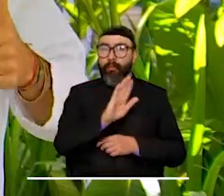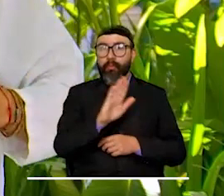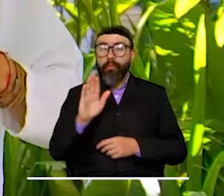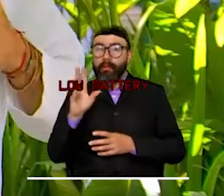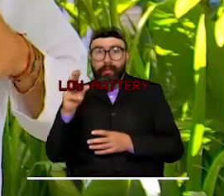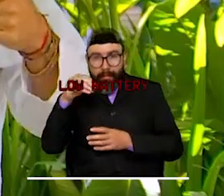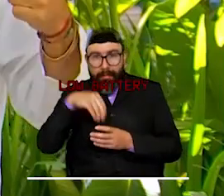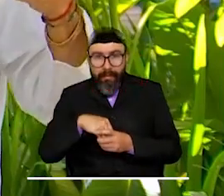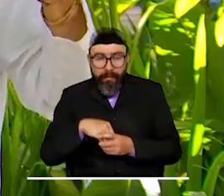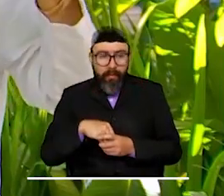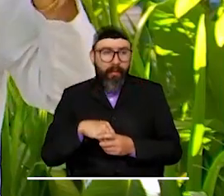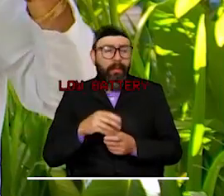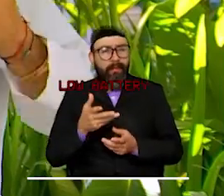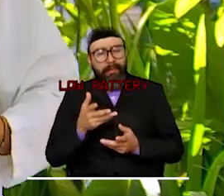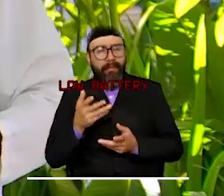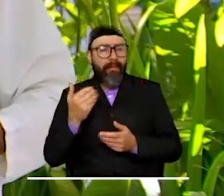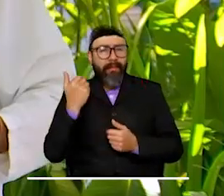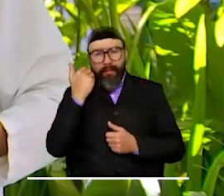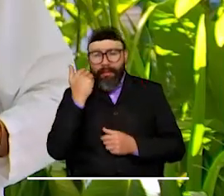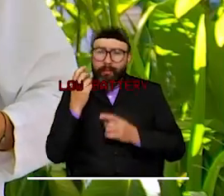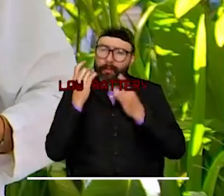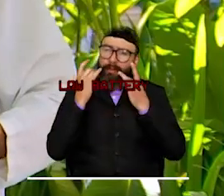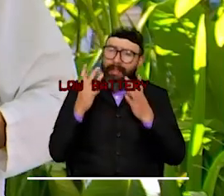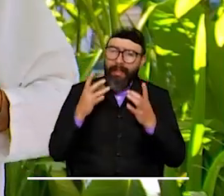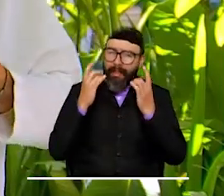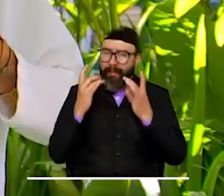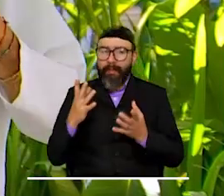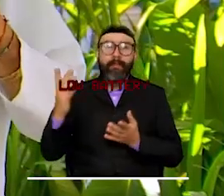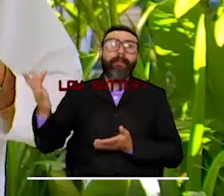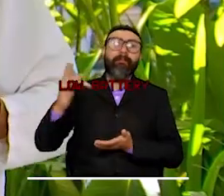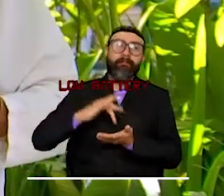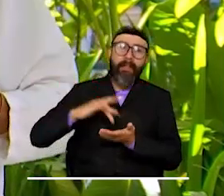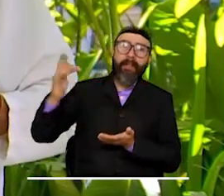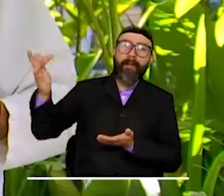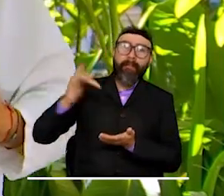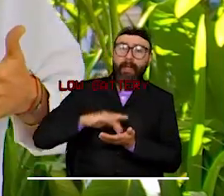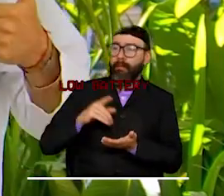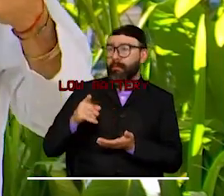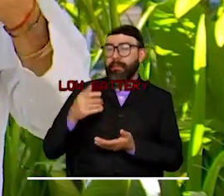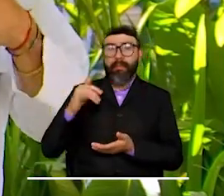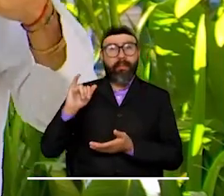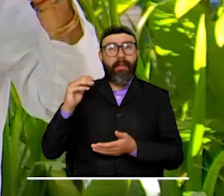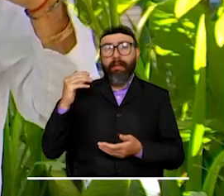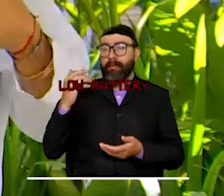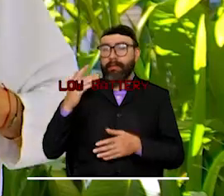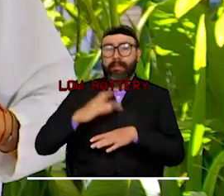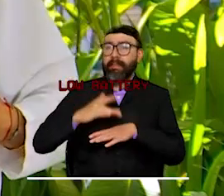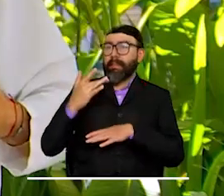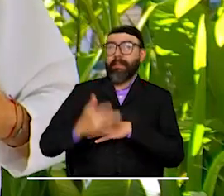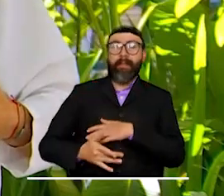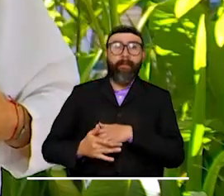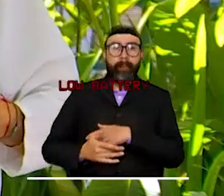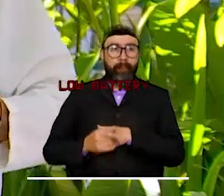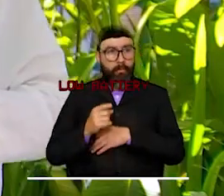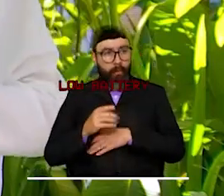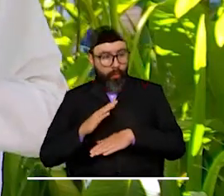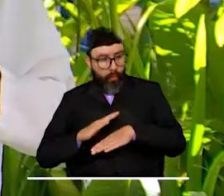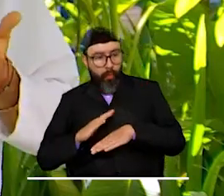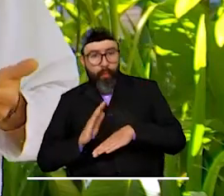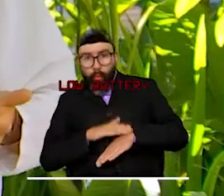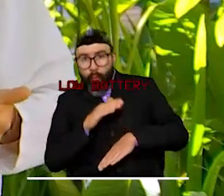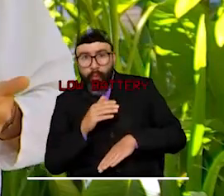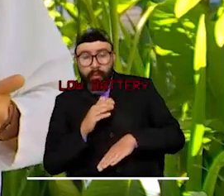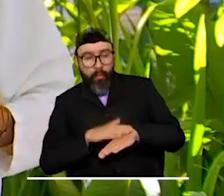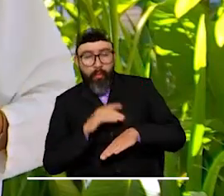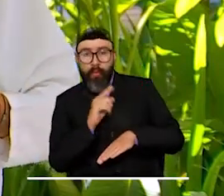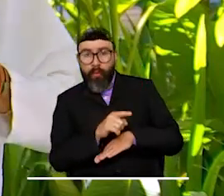no tengamos que seguir viendo historias clínicas que nos llegan muy tarde y muchas veces no por culpa del paciente, sino por